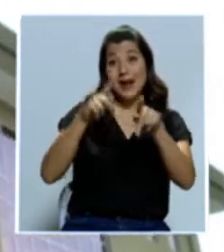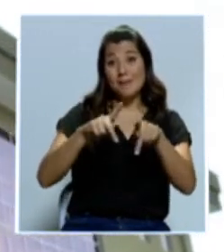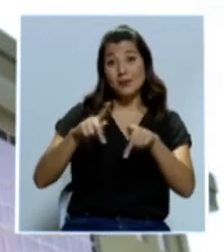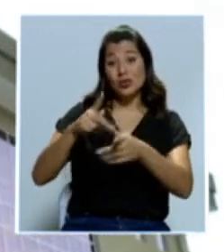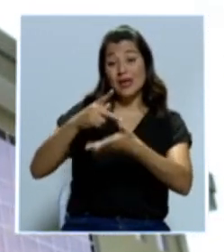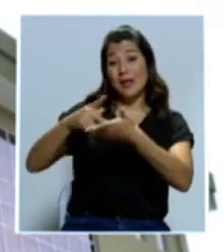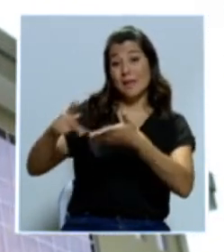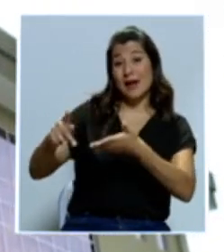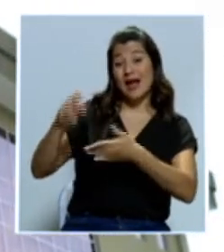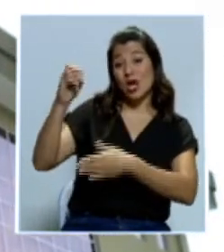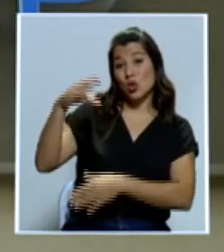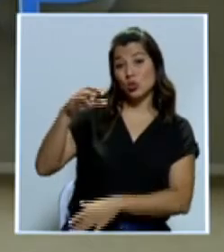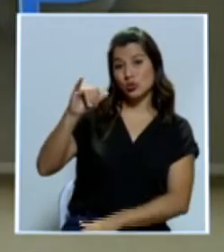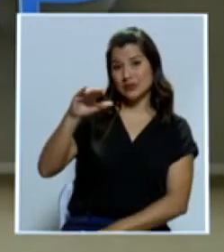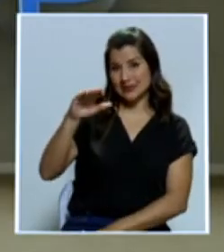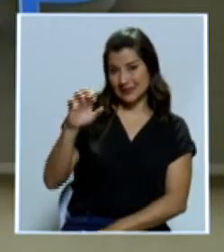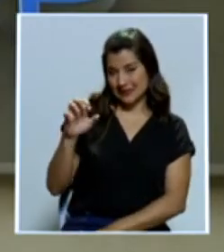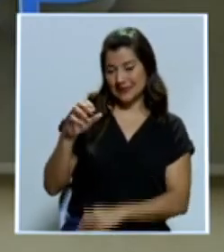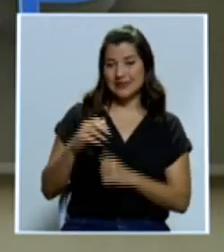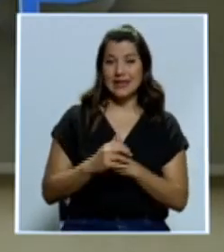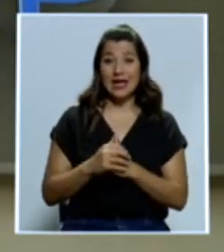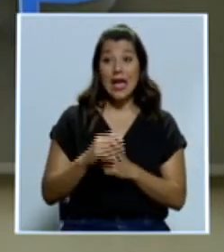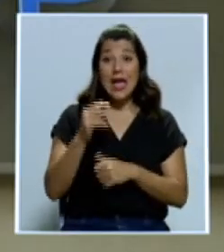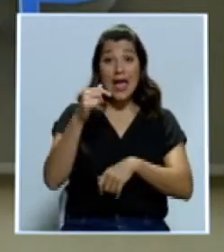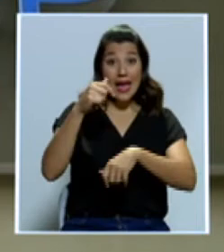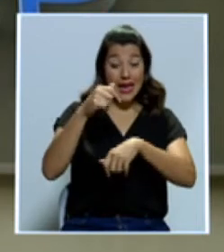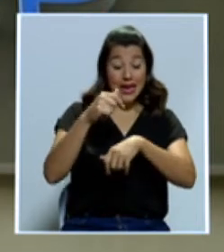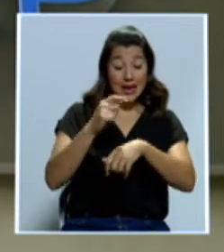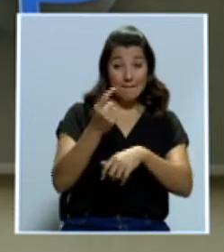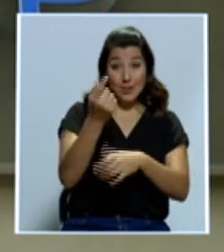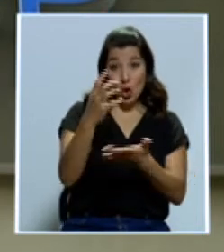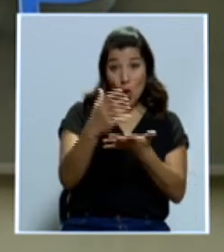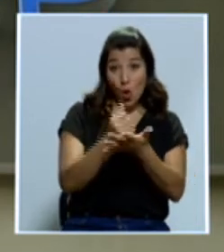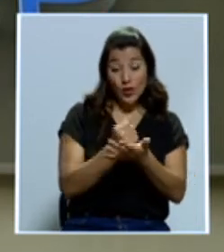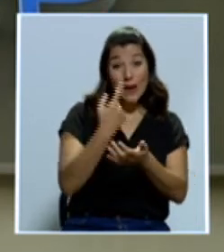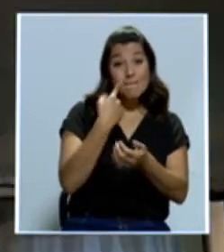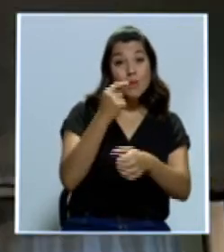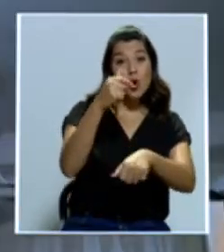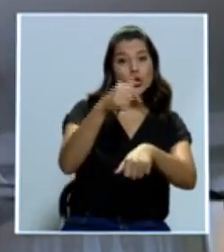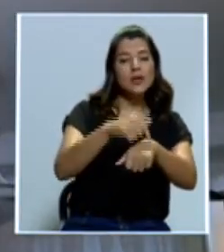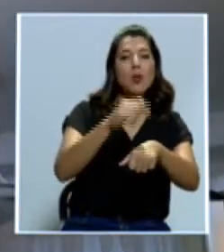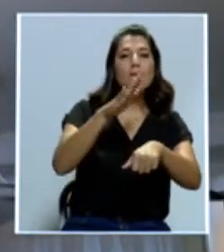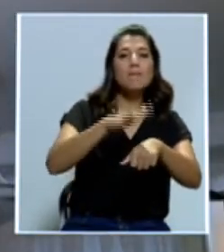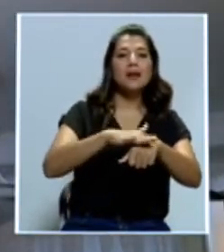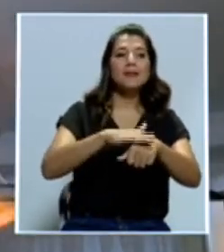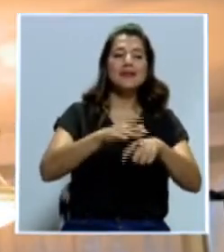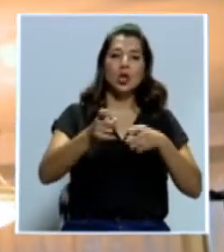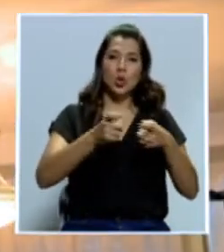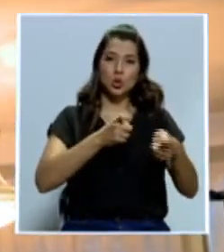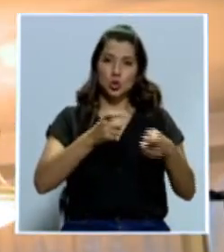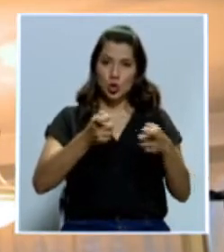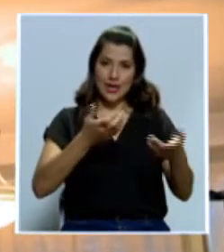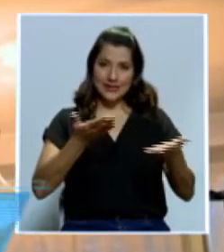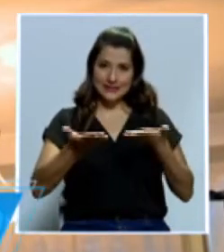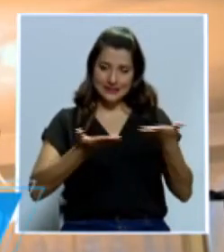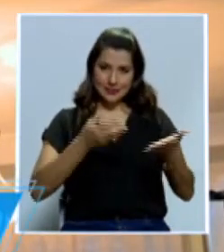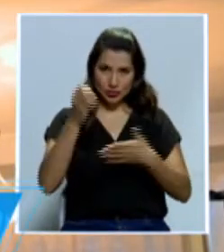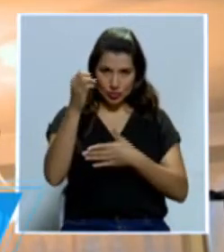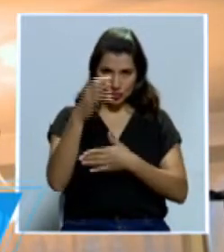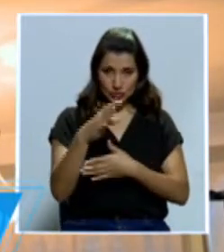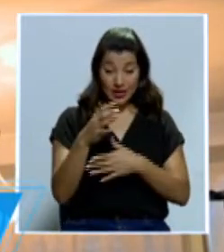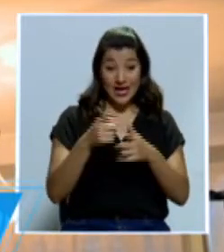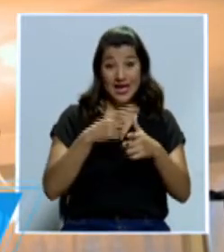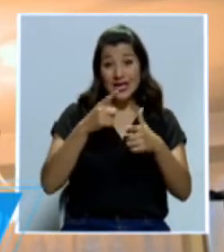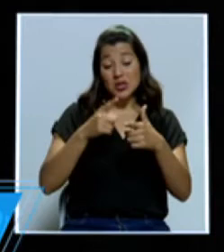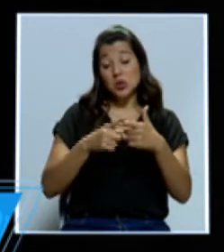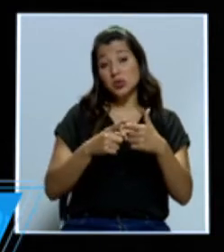de Electricidad. La tarifa horaria permitiría a los hogares administrar su consumo eléctrico al desplazar actividades a horarios en los cuales